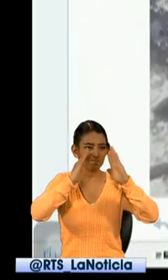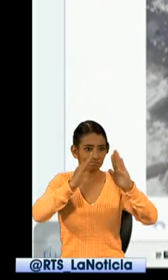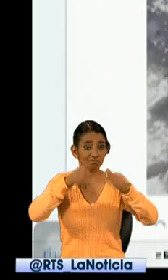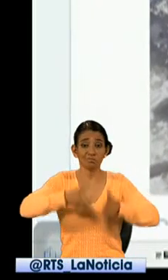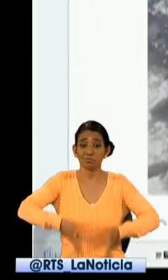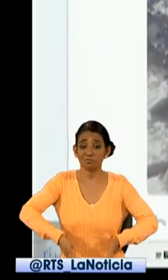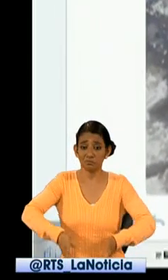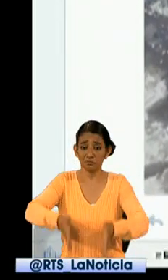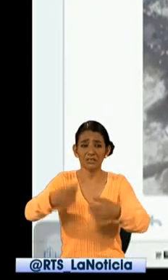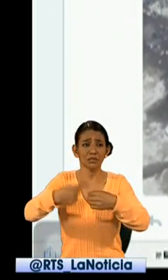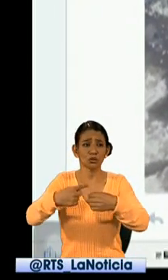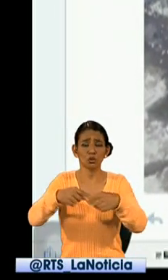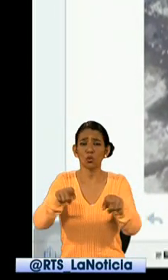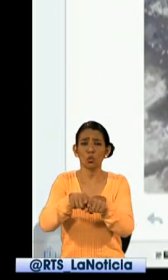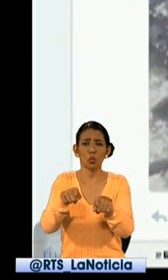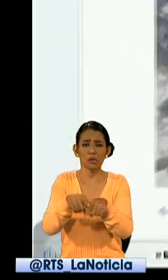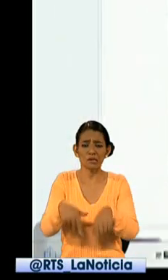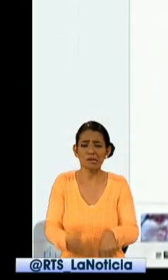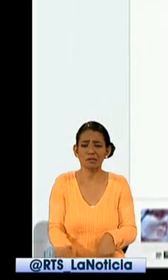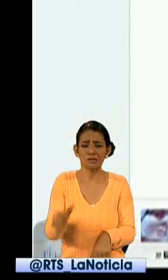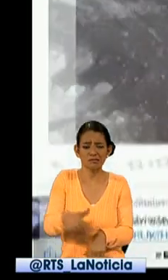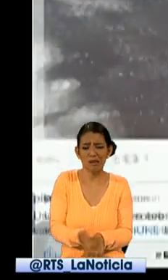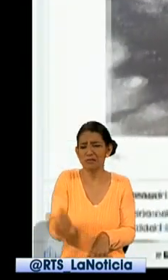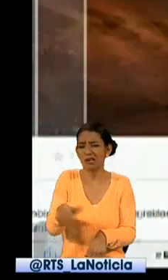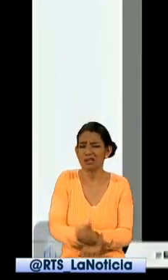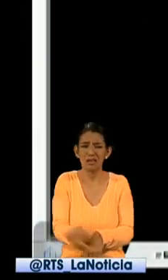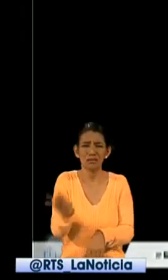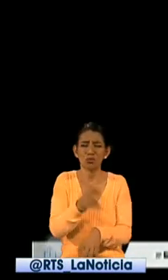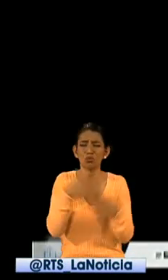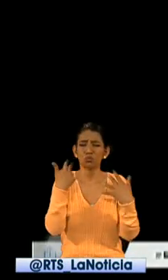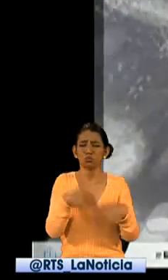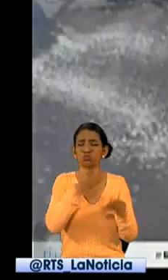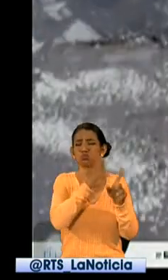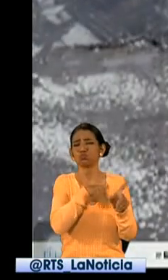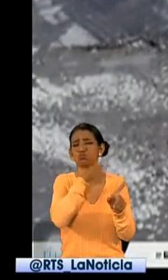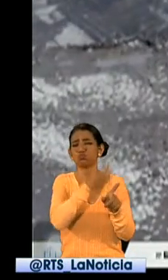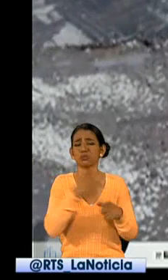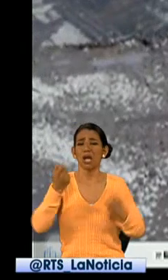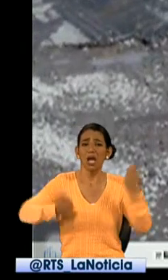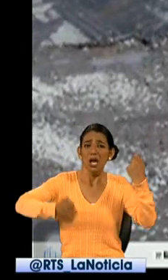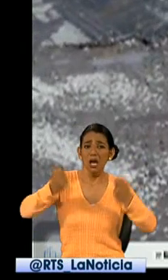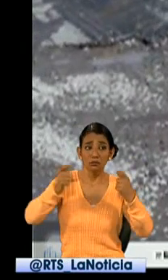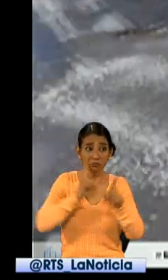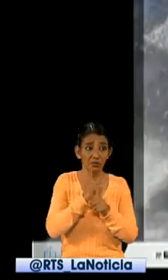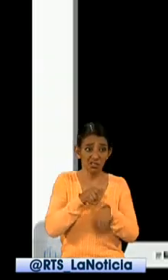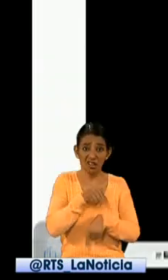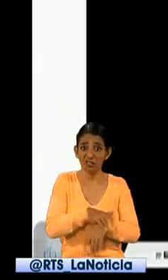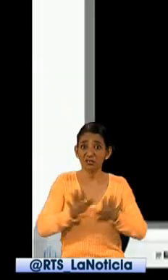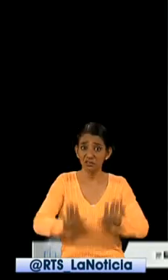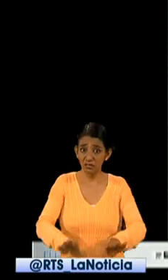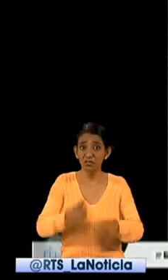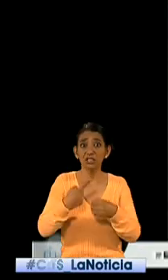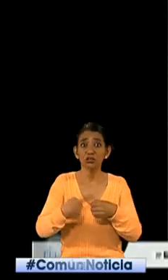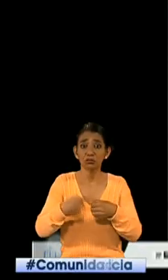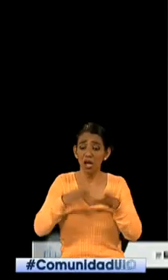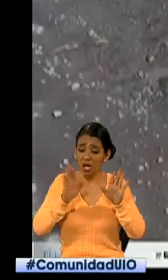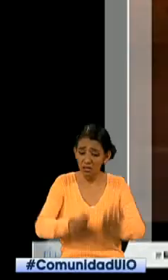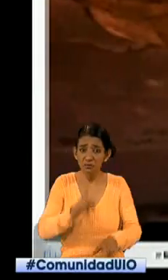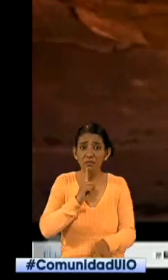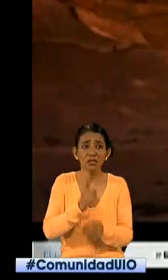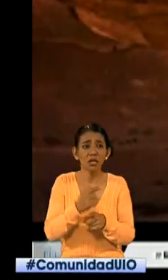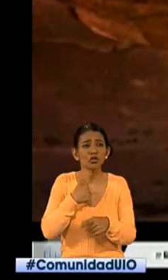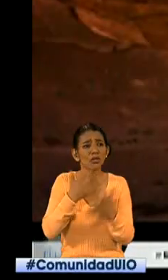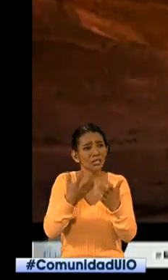de Quito parecen pistas de 4x4, pobres carritos. Mire, hay muchas partes de la ciudad de Quito que están así. Me gustaría que